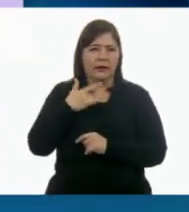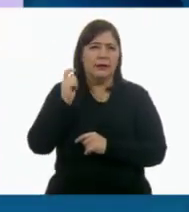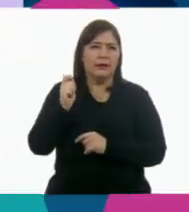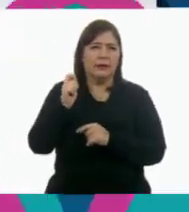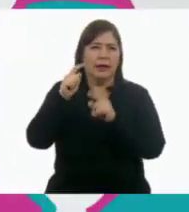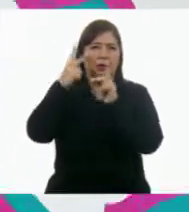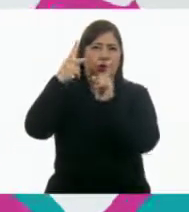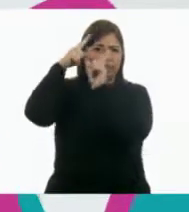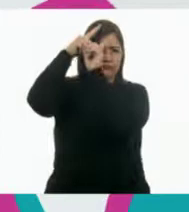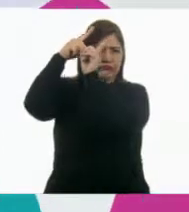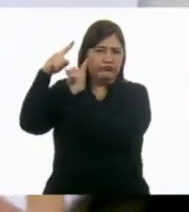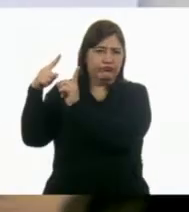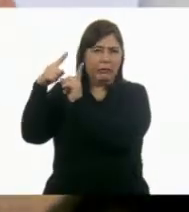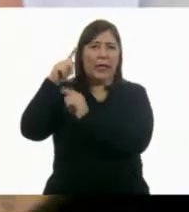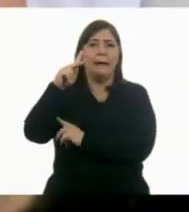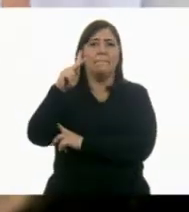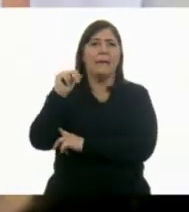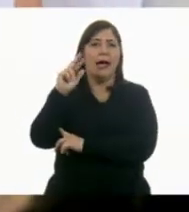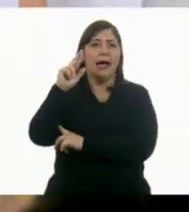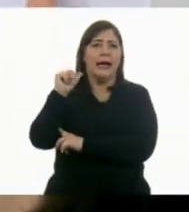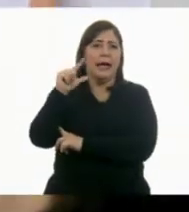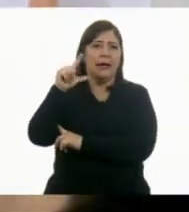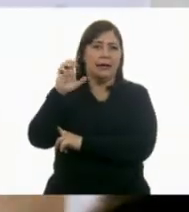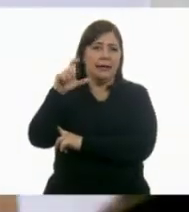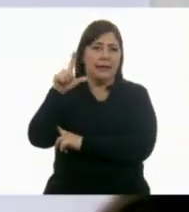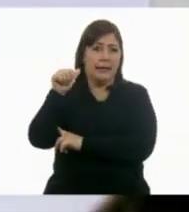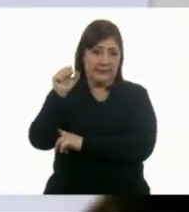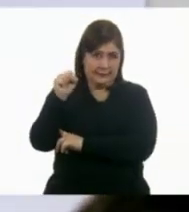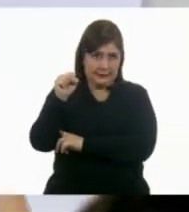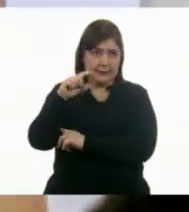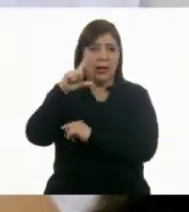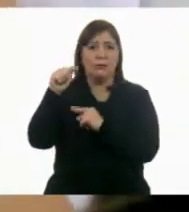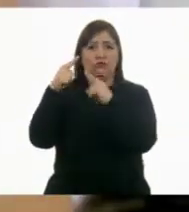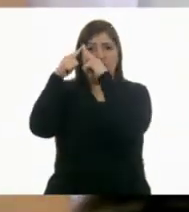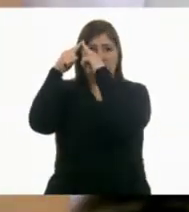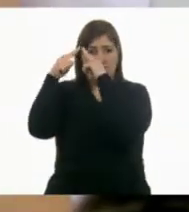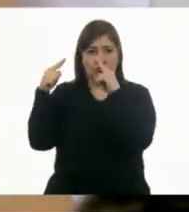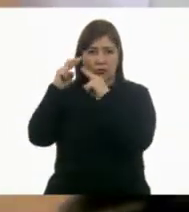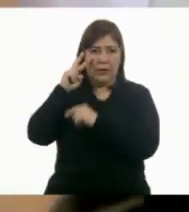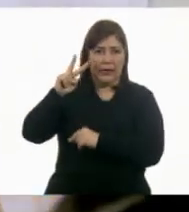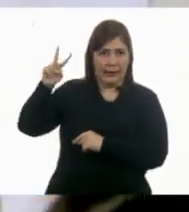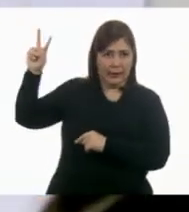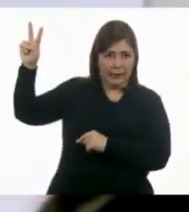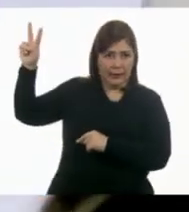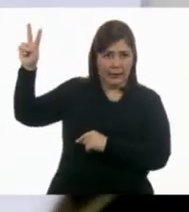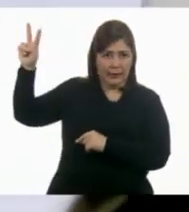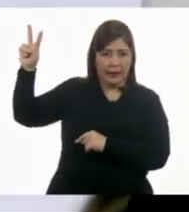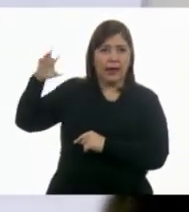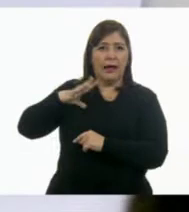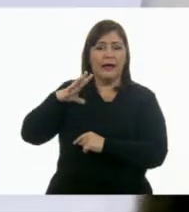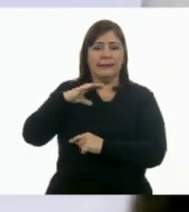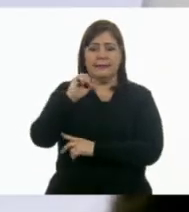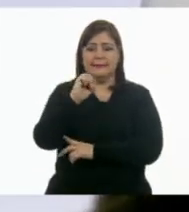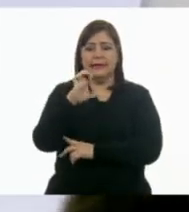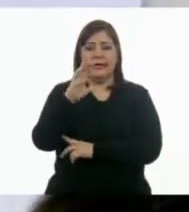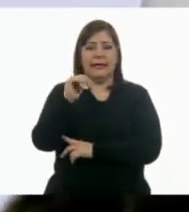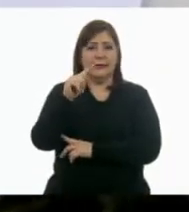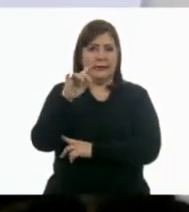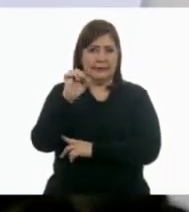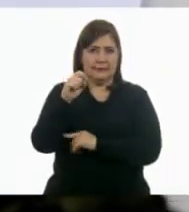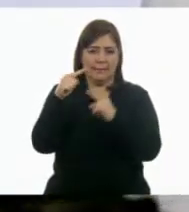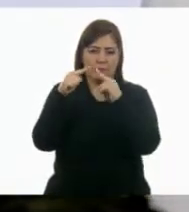paralelas. Y estas son secantes porque aquí está el punto donde se están tocando. Y